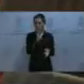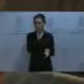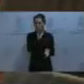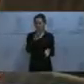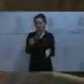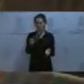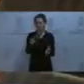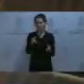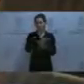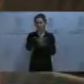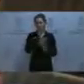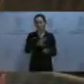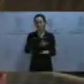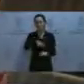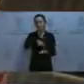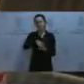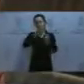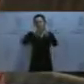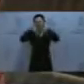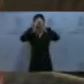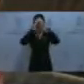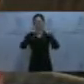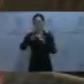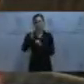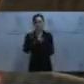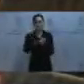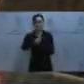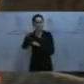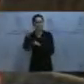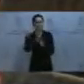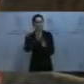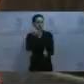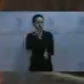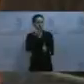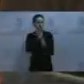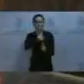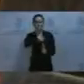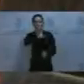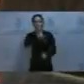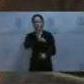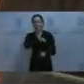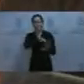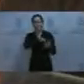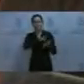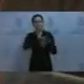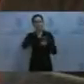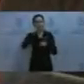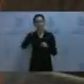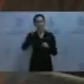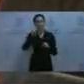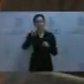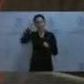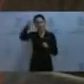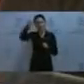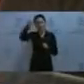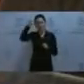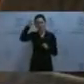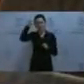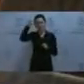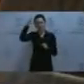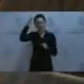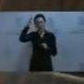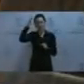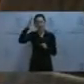convierte a nuestro centro en un centro pionero y referente nacional de cirugía neurofuncional. Solo en el